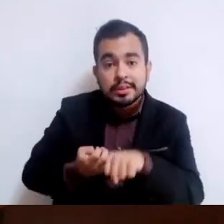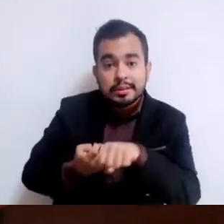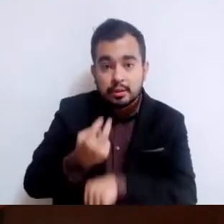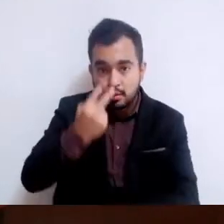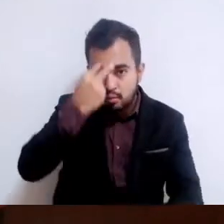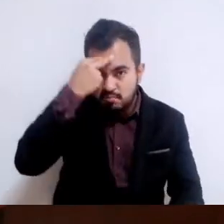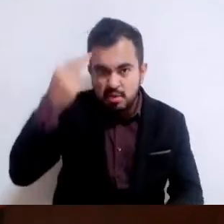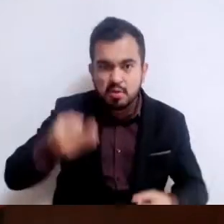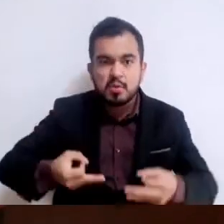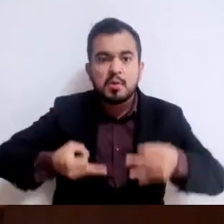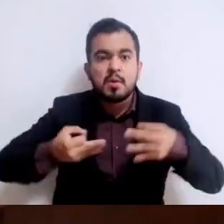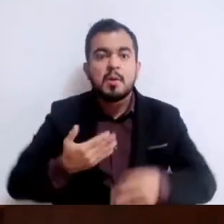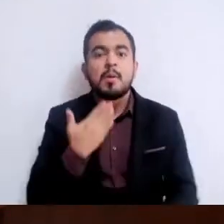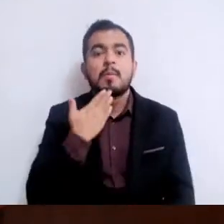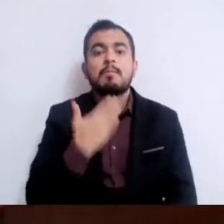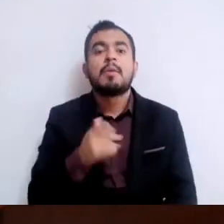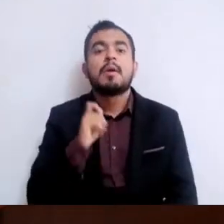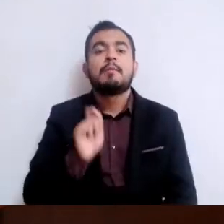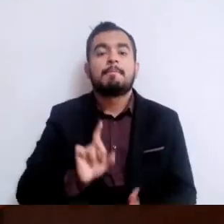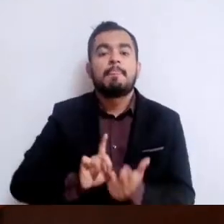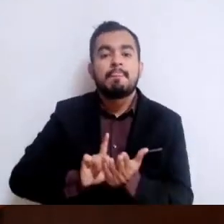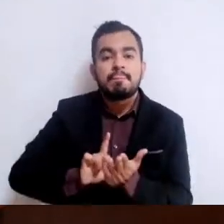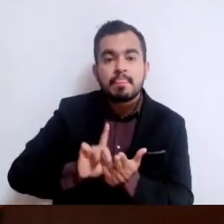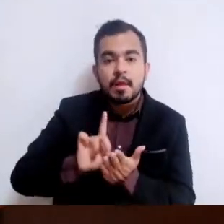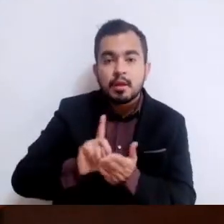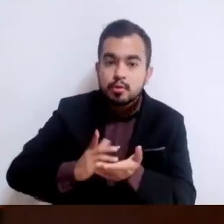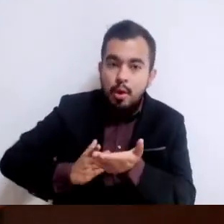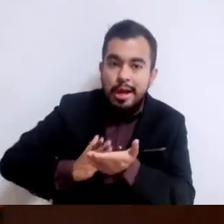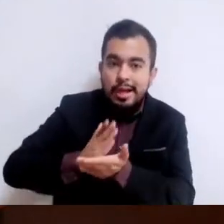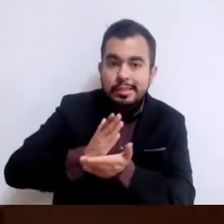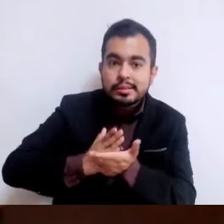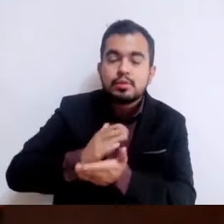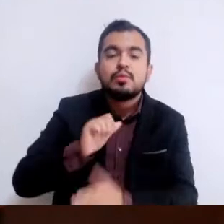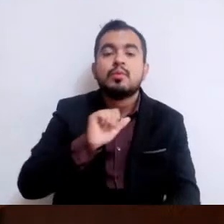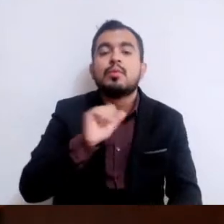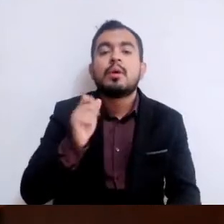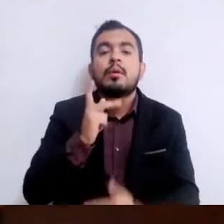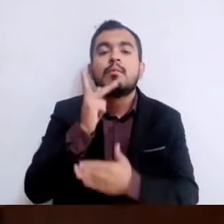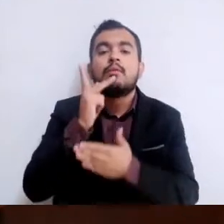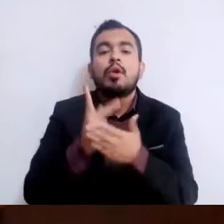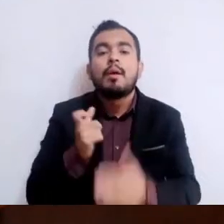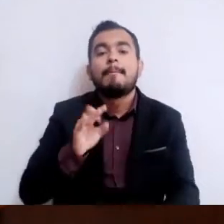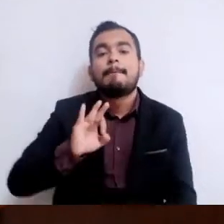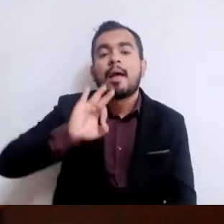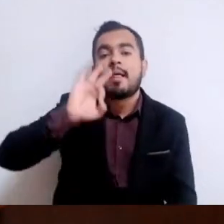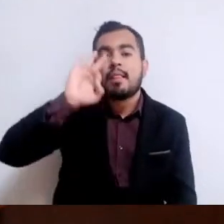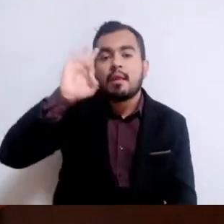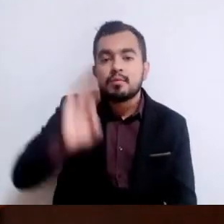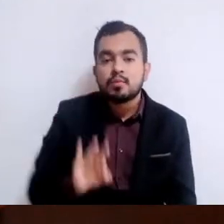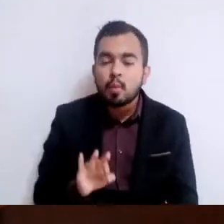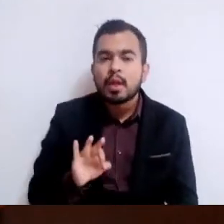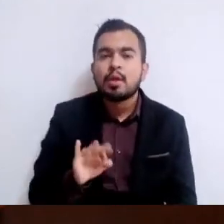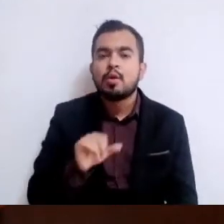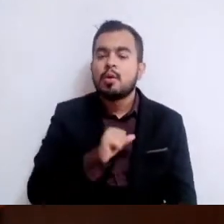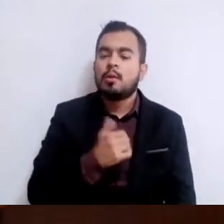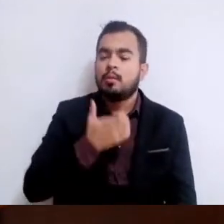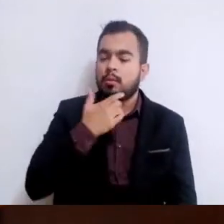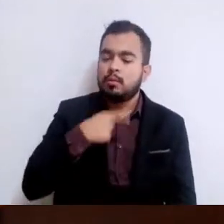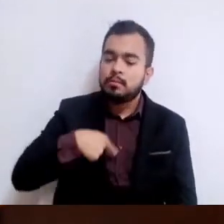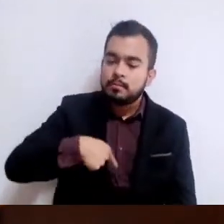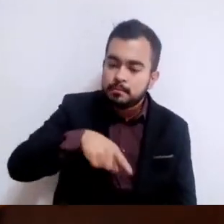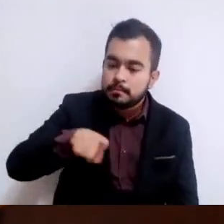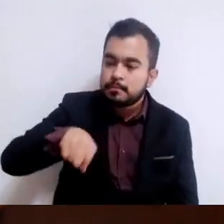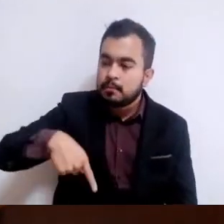de México el derecho del acceso a los programas de descuento en apoyo a la movilidad y el tránsito asequible para